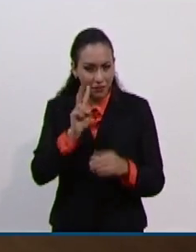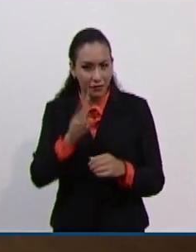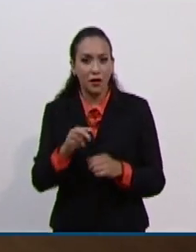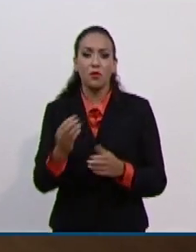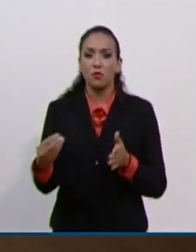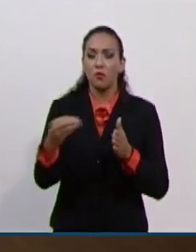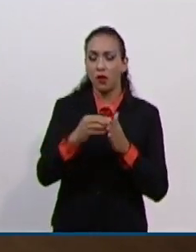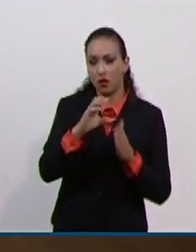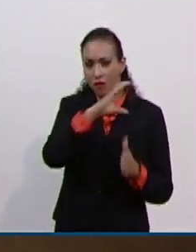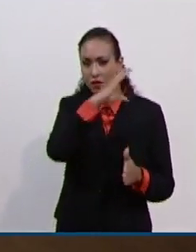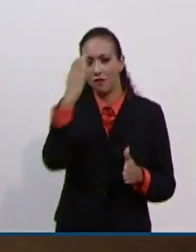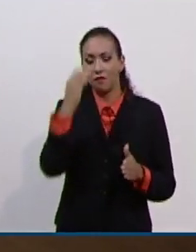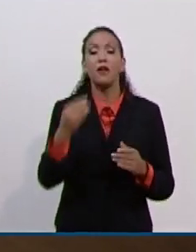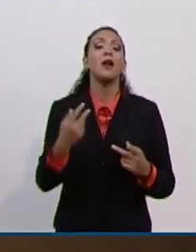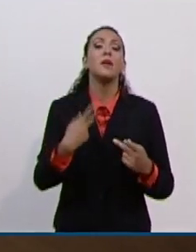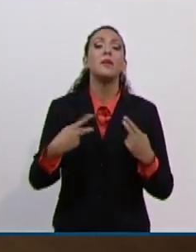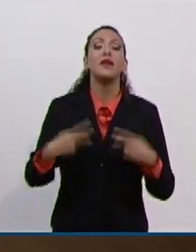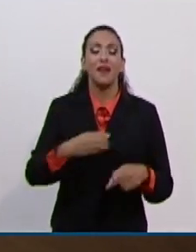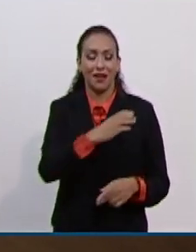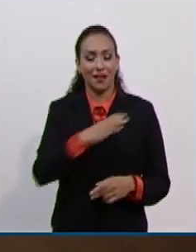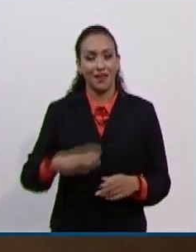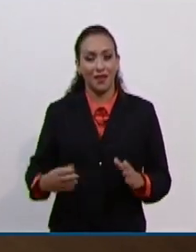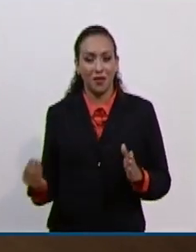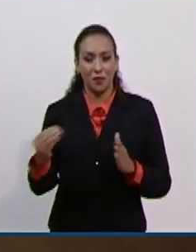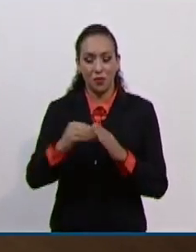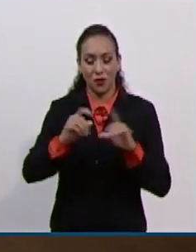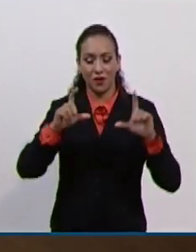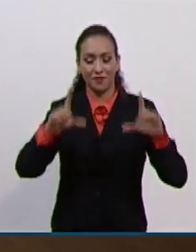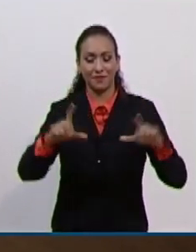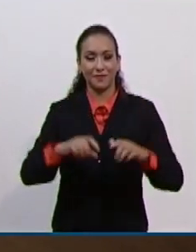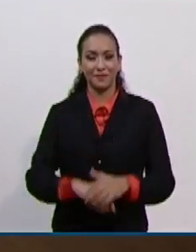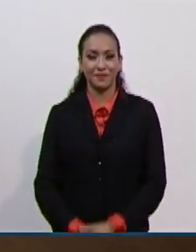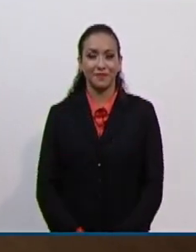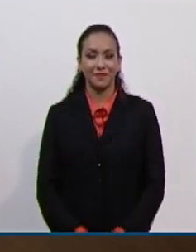los aspirantes presidenciales en las boletas.